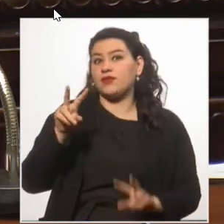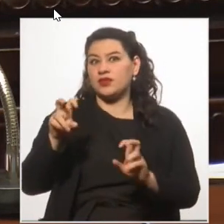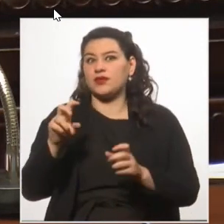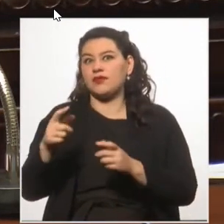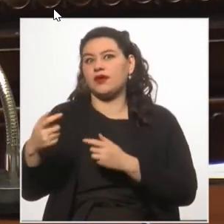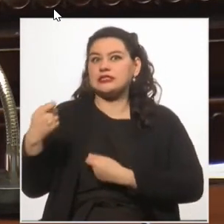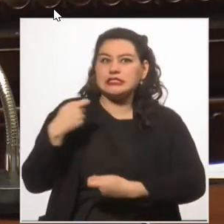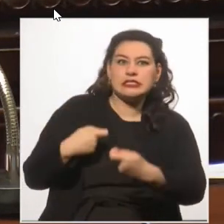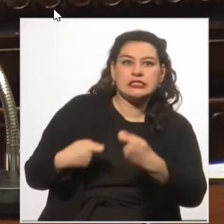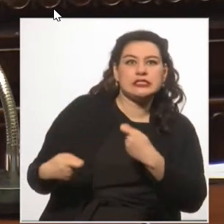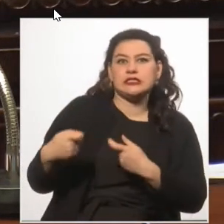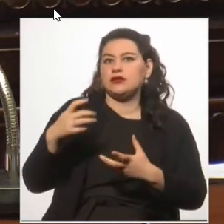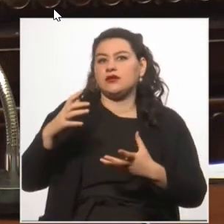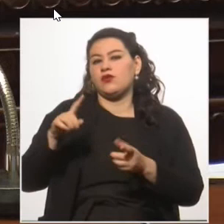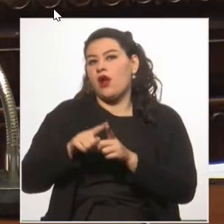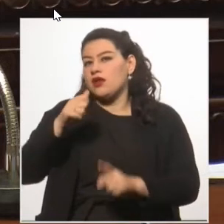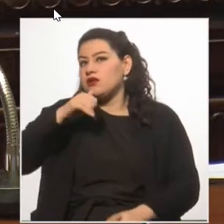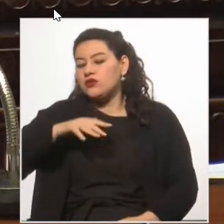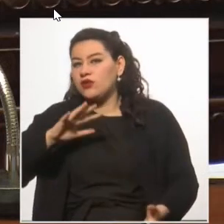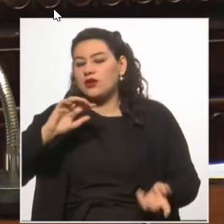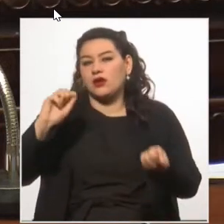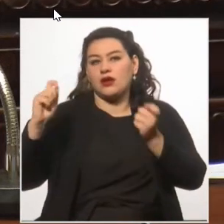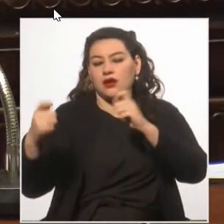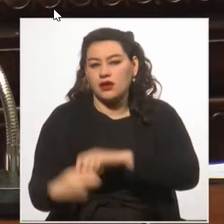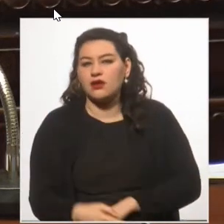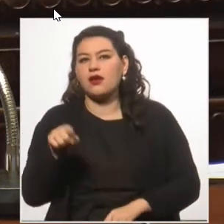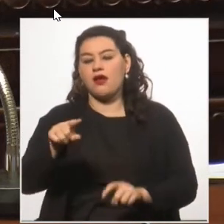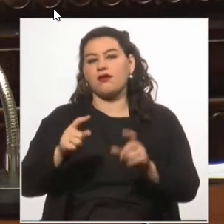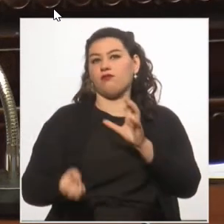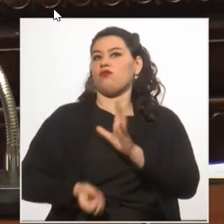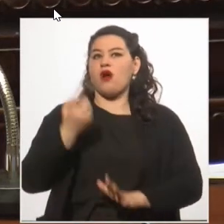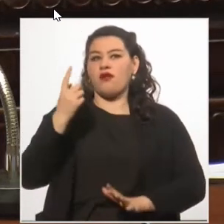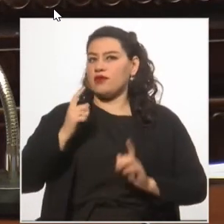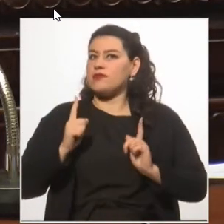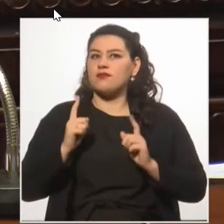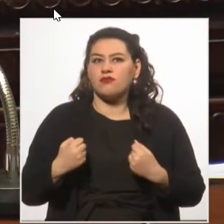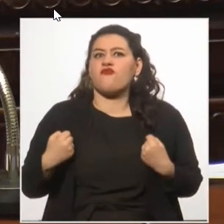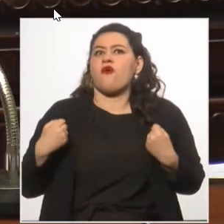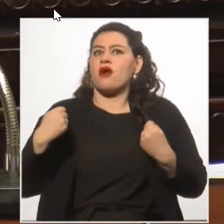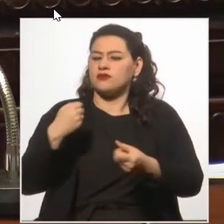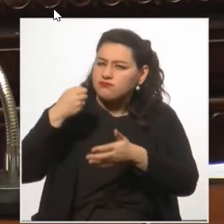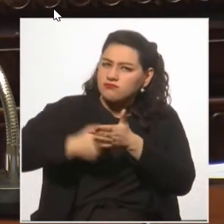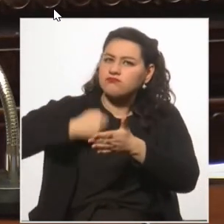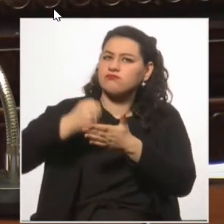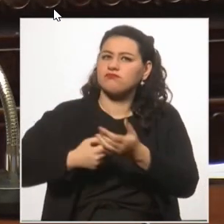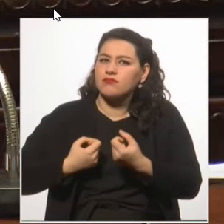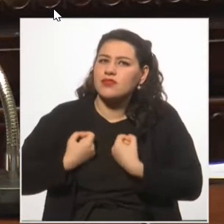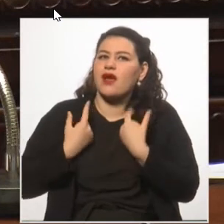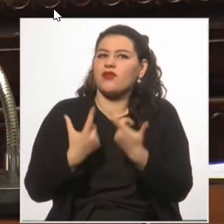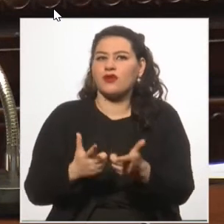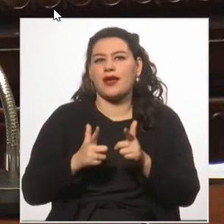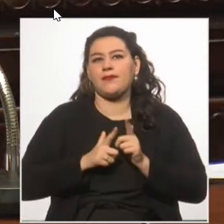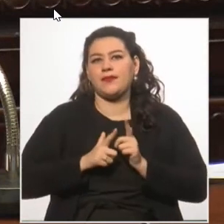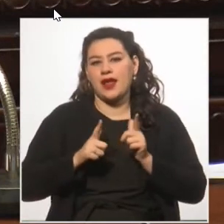fuerzas retrógradas o caóticas de la historia, vuelve a resurgir siempre, devolviendo la esperanza